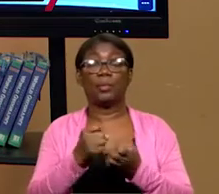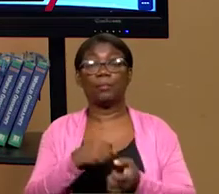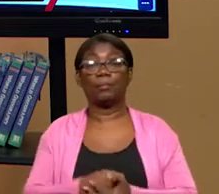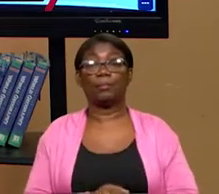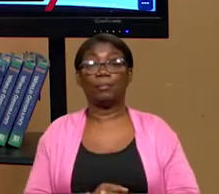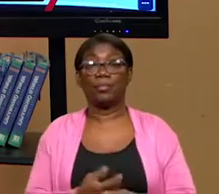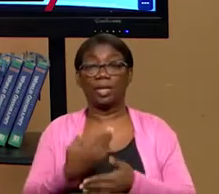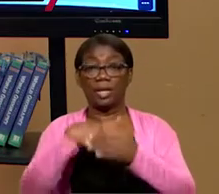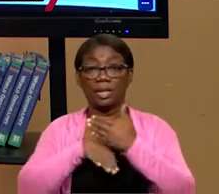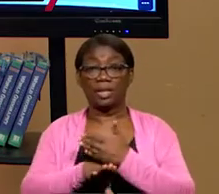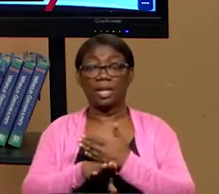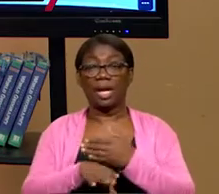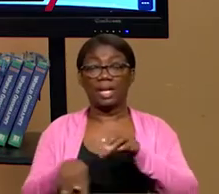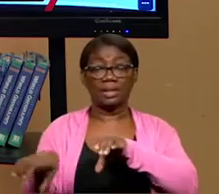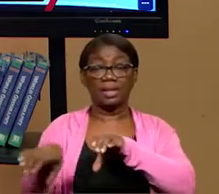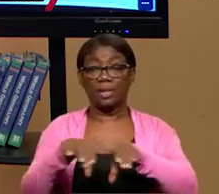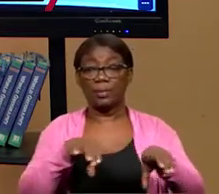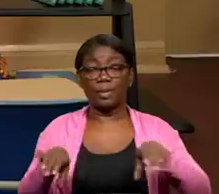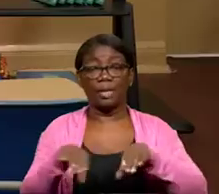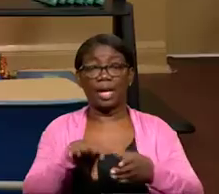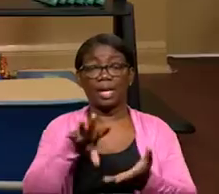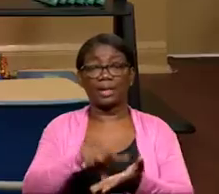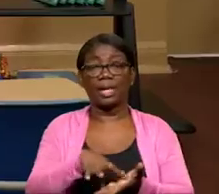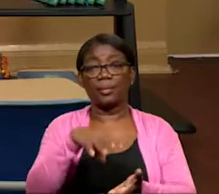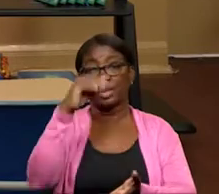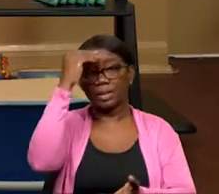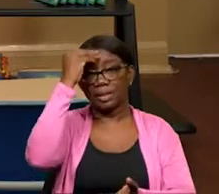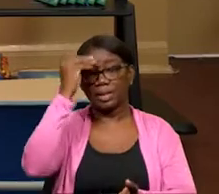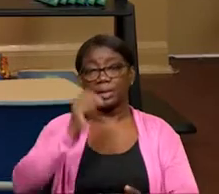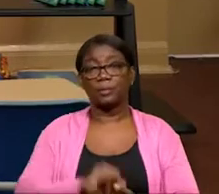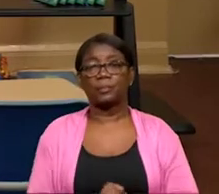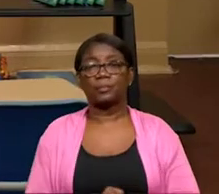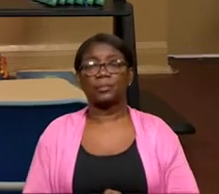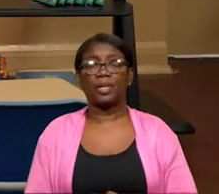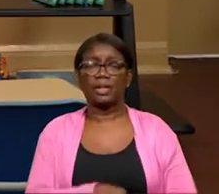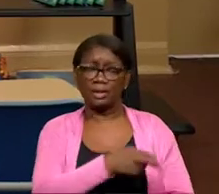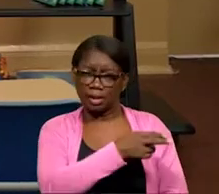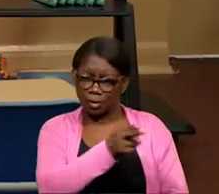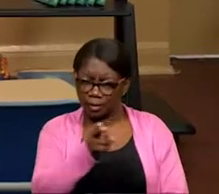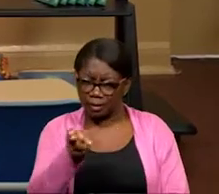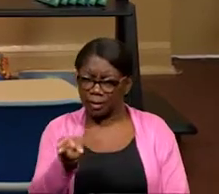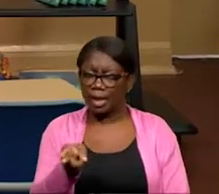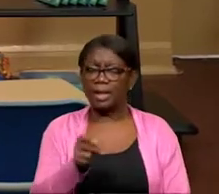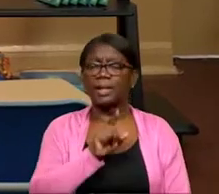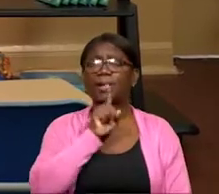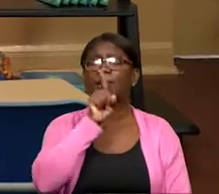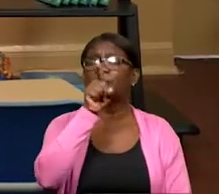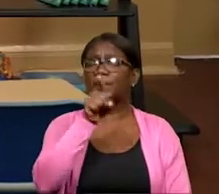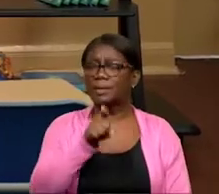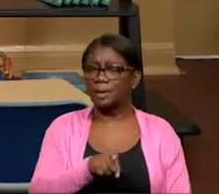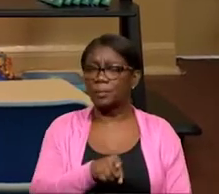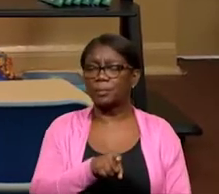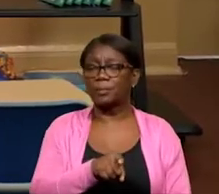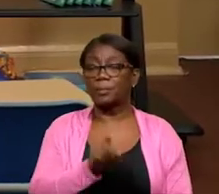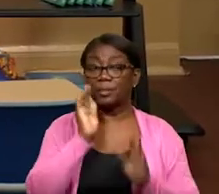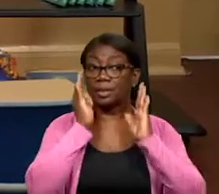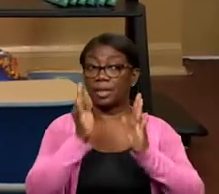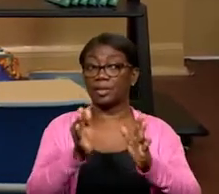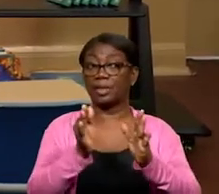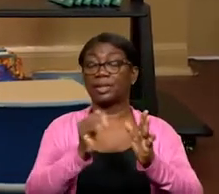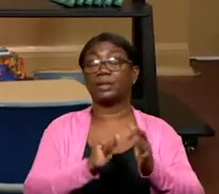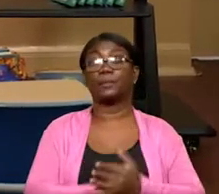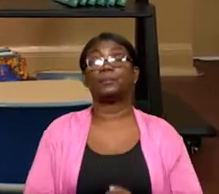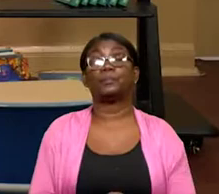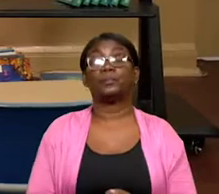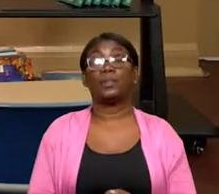entrar a lo que es la actividad de aprendizaje. Vamos a ver si ustedes, ¿verdad?, pusieron atención